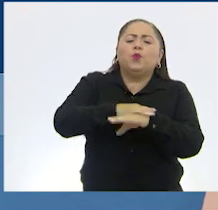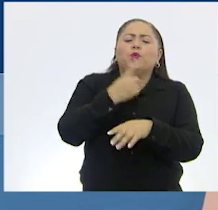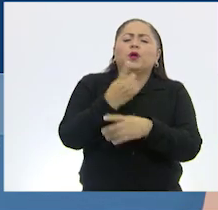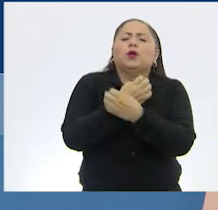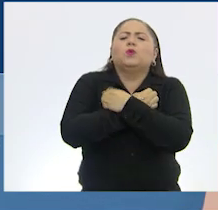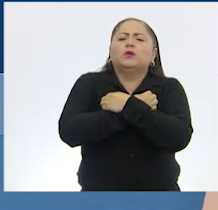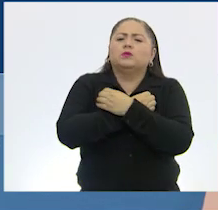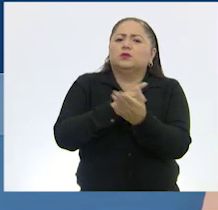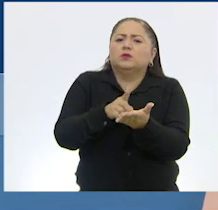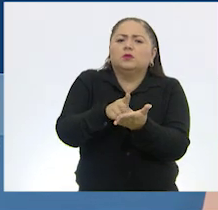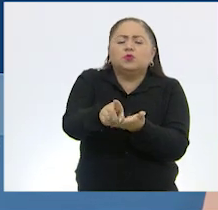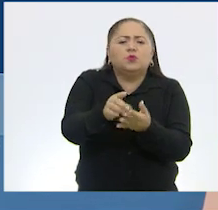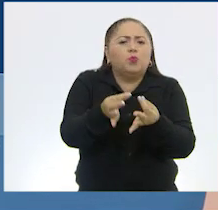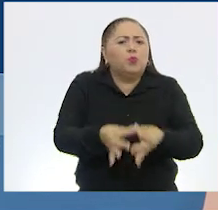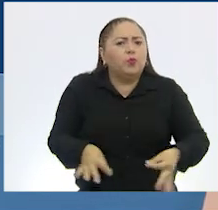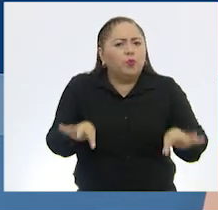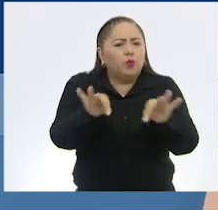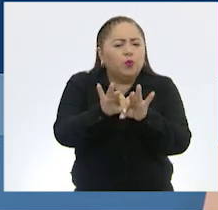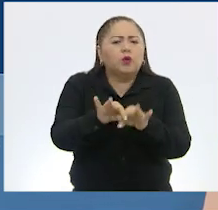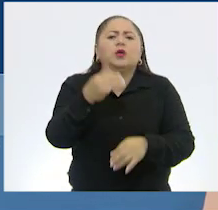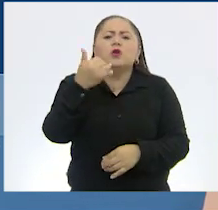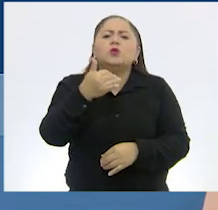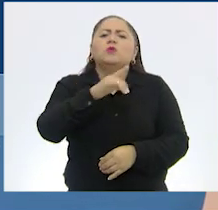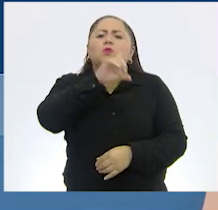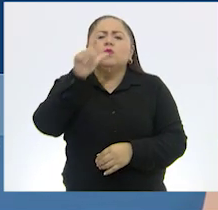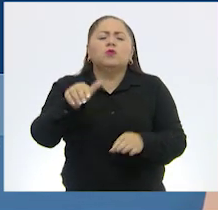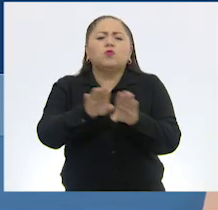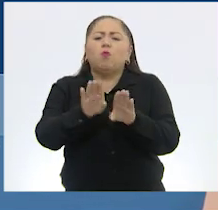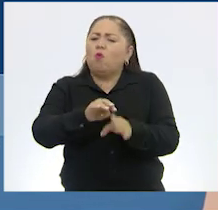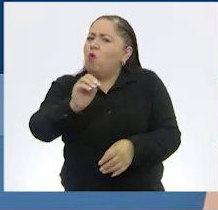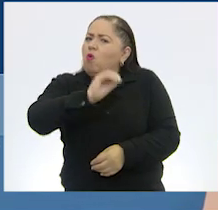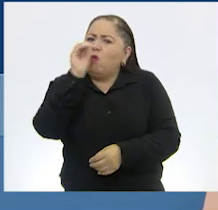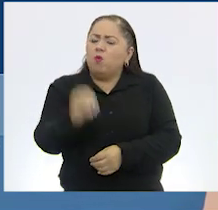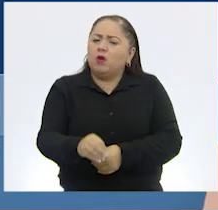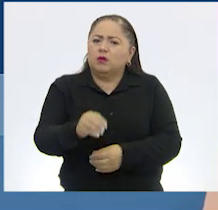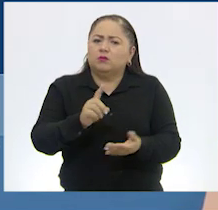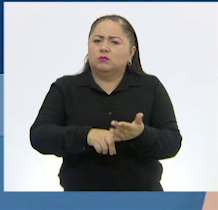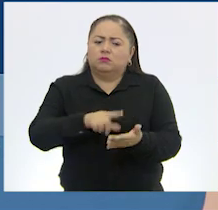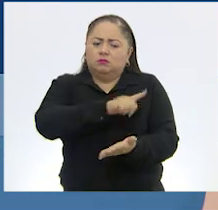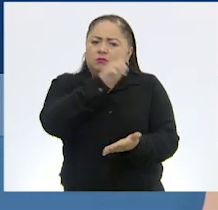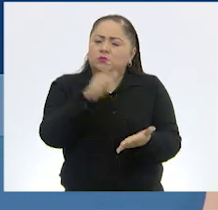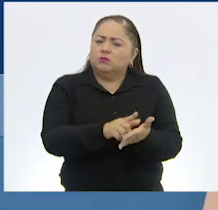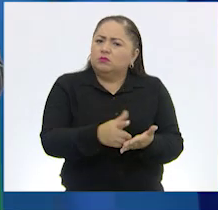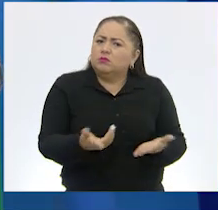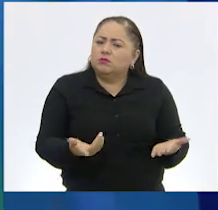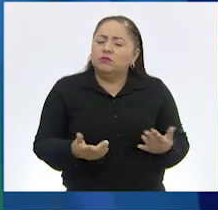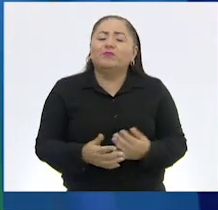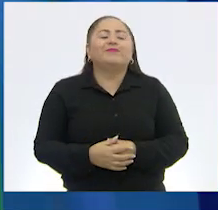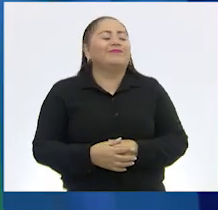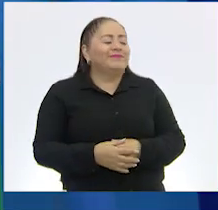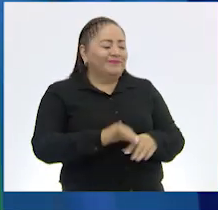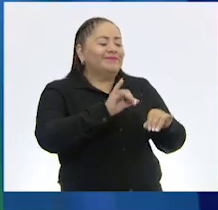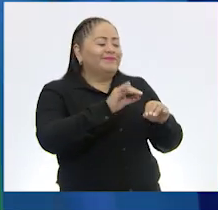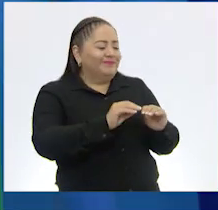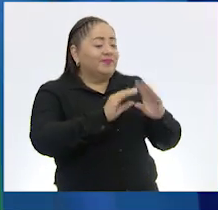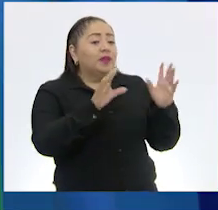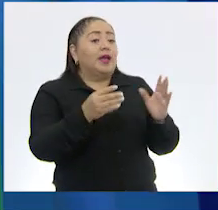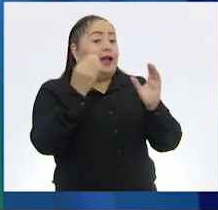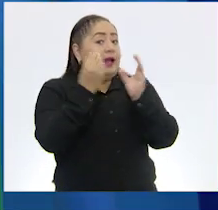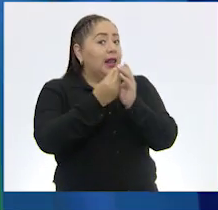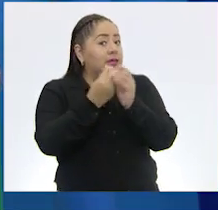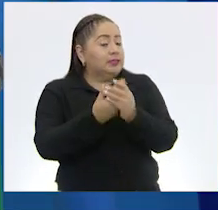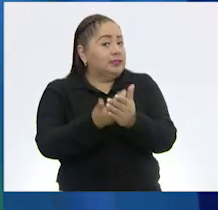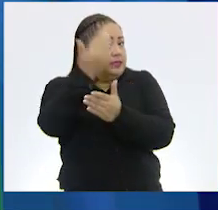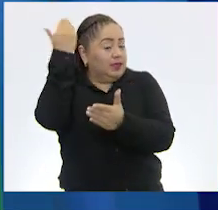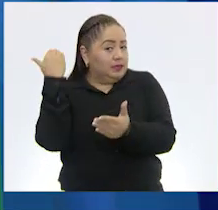es un derecho fundamental y cómo fue que se volvió obligatoria, gratuita y laica? Claro. Mira, en clases